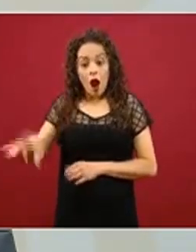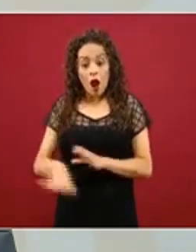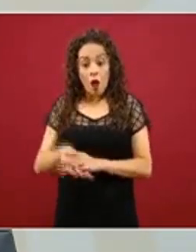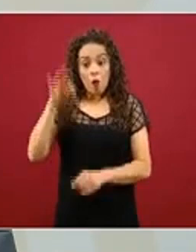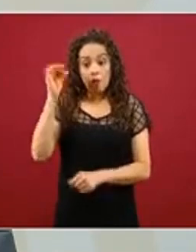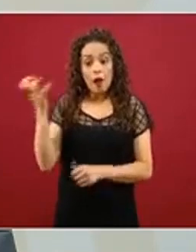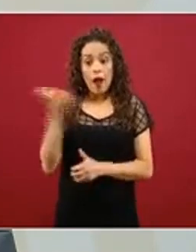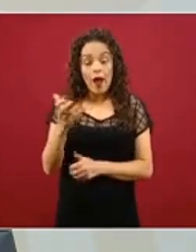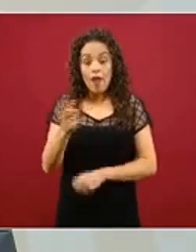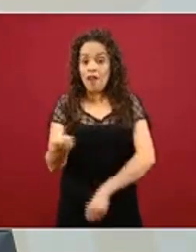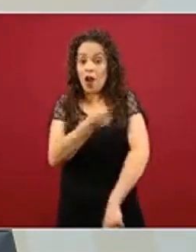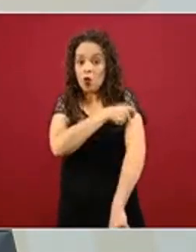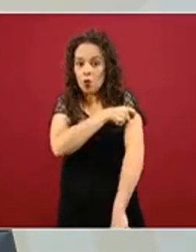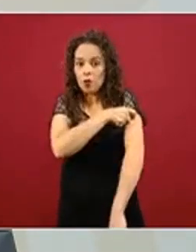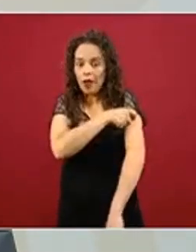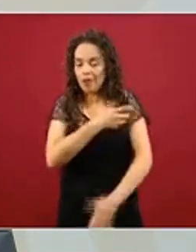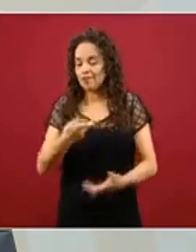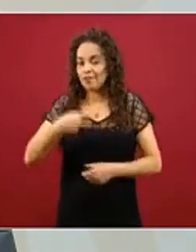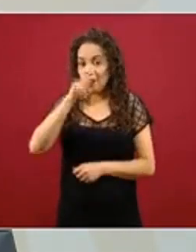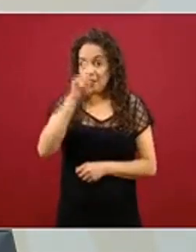de cómo entre la realidad